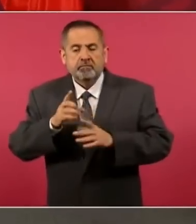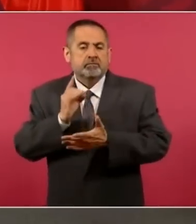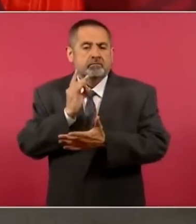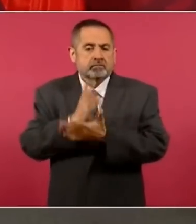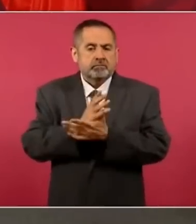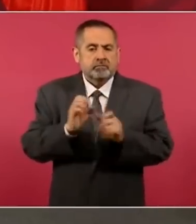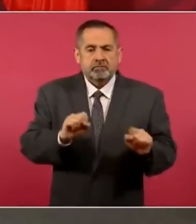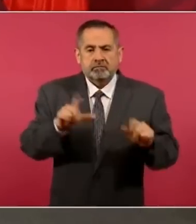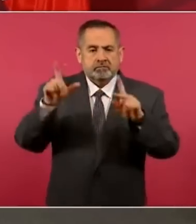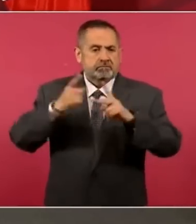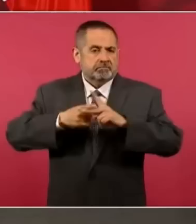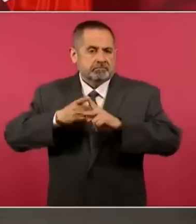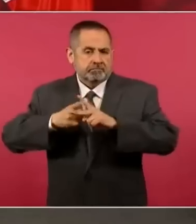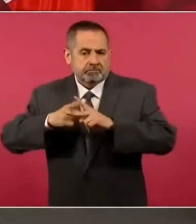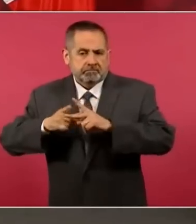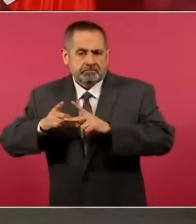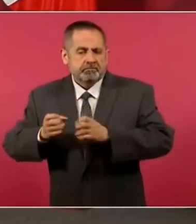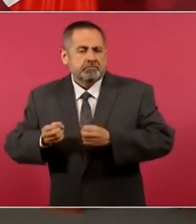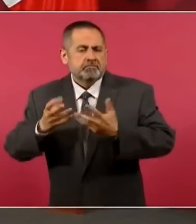gráficas?